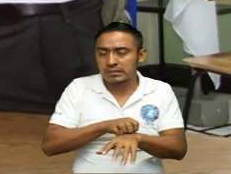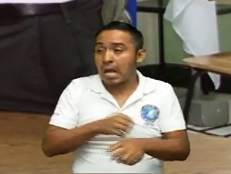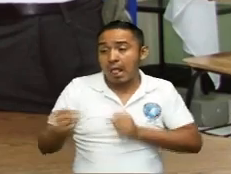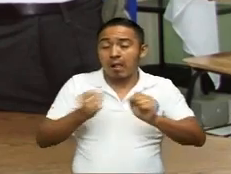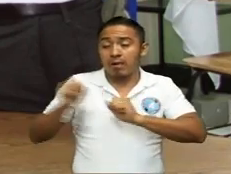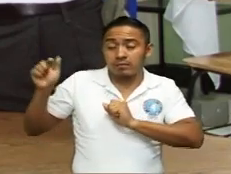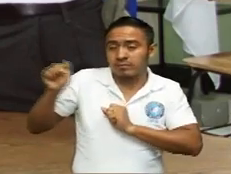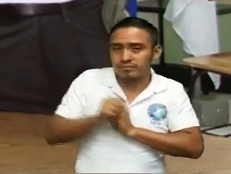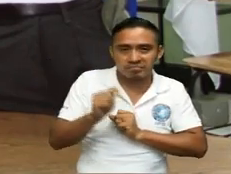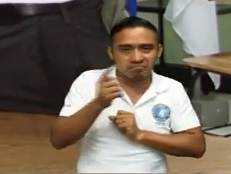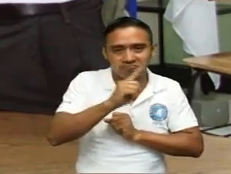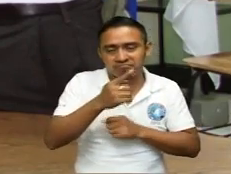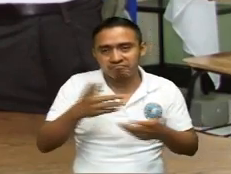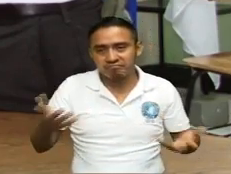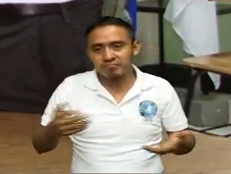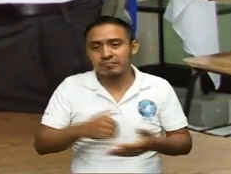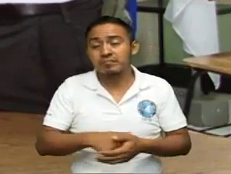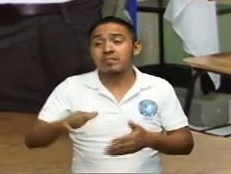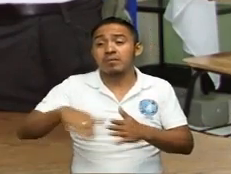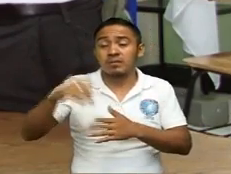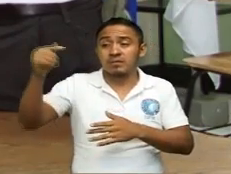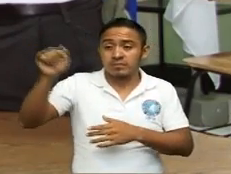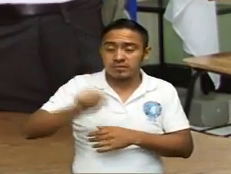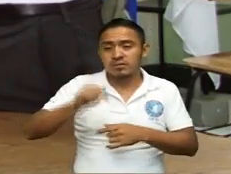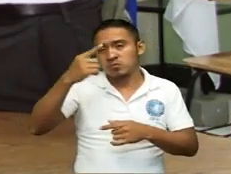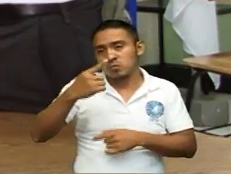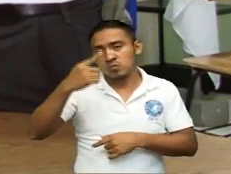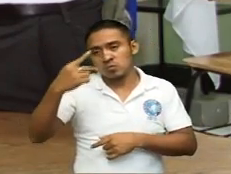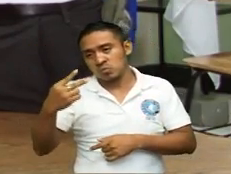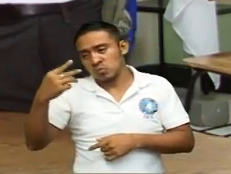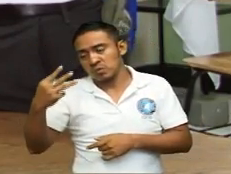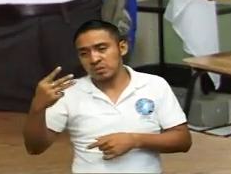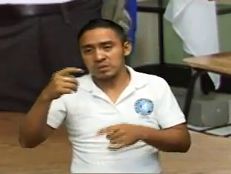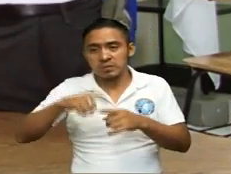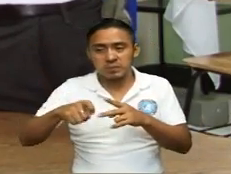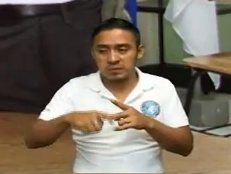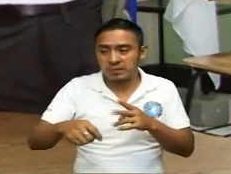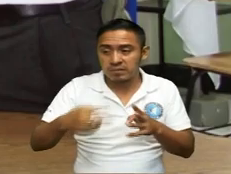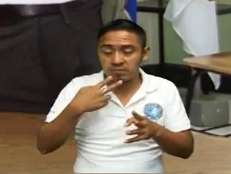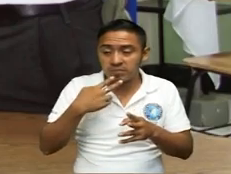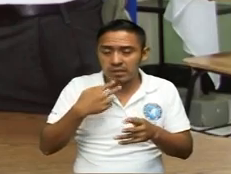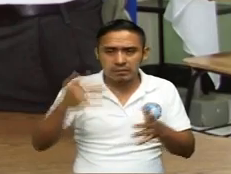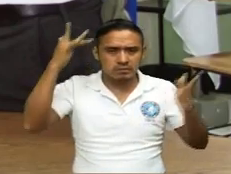emergencia. Por eso, cuando vienen aquí, generalmente tienen 1, 2, 3 meses, porque no les molesta, y vienen